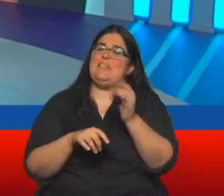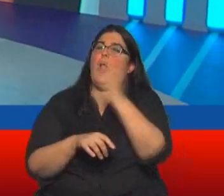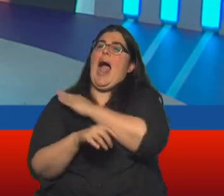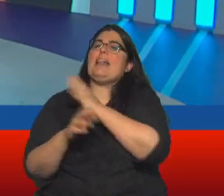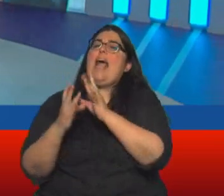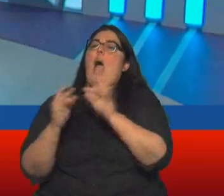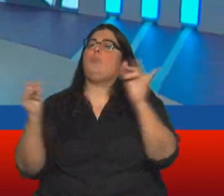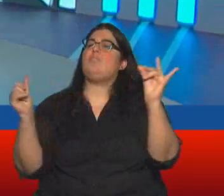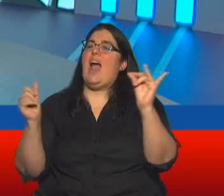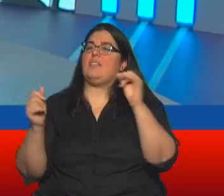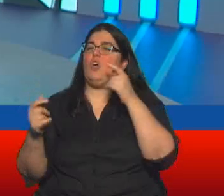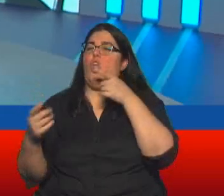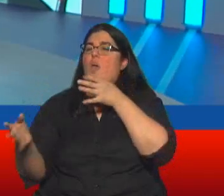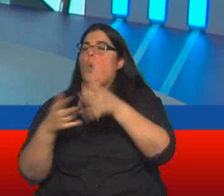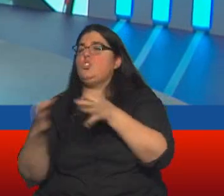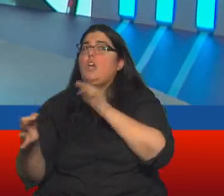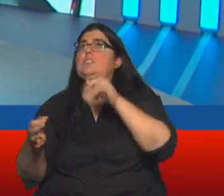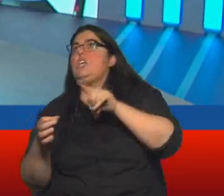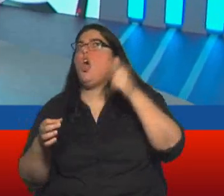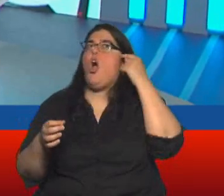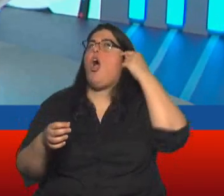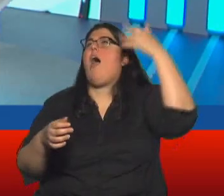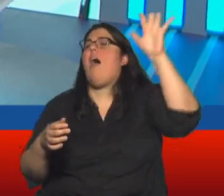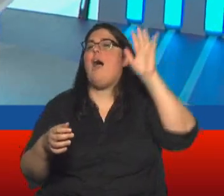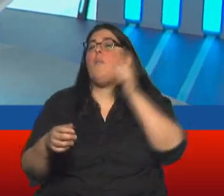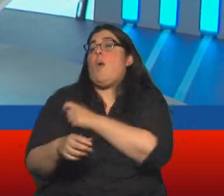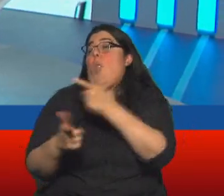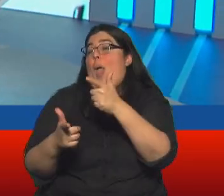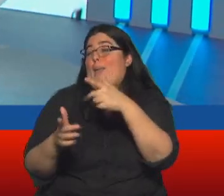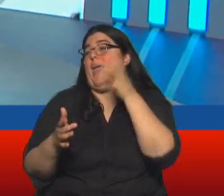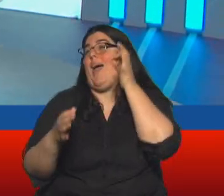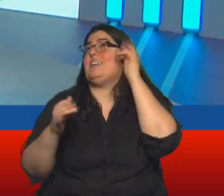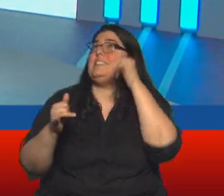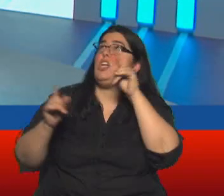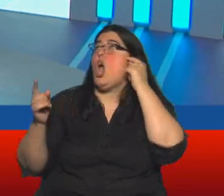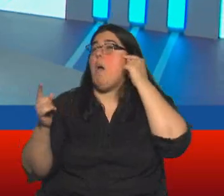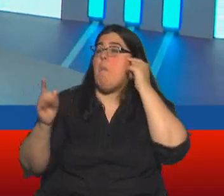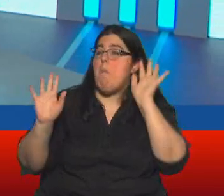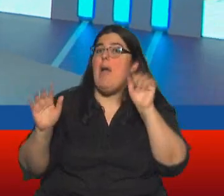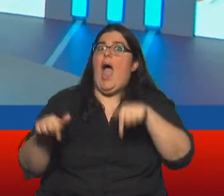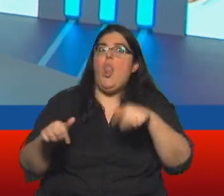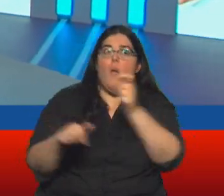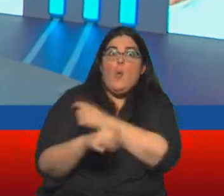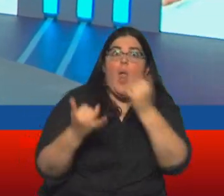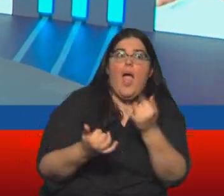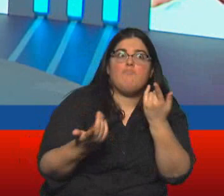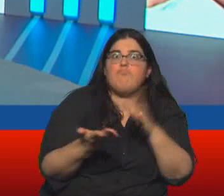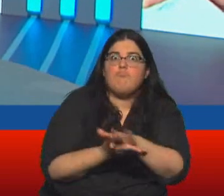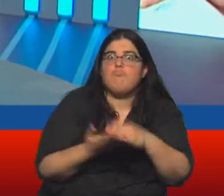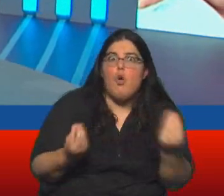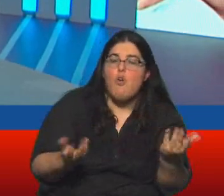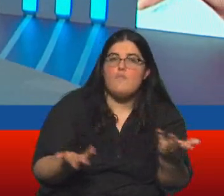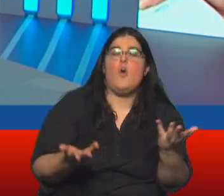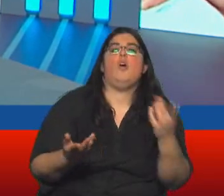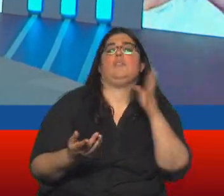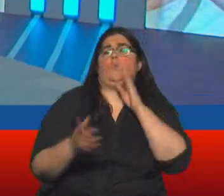porque no había vacunas, entonces no tenía ningún sentido conversar sobre esto. Ahora que ya hay vacunas, en muchos países hay muchas más vacunas, Estados